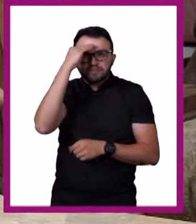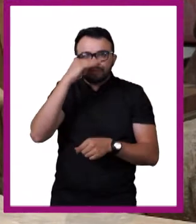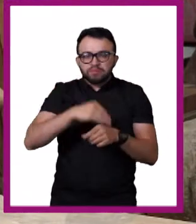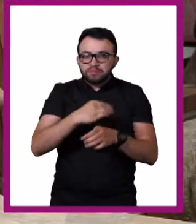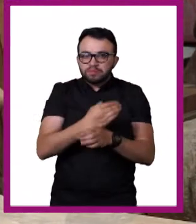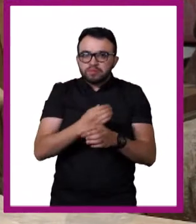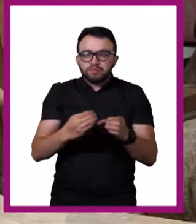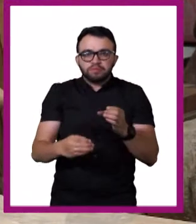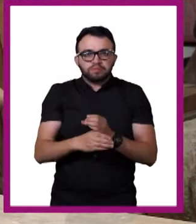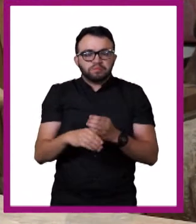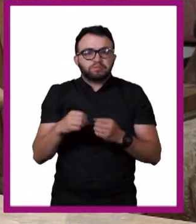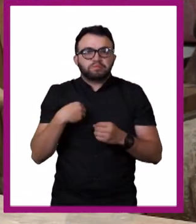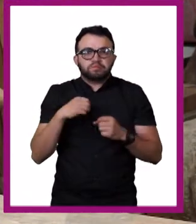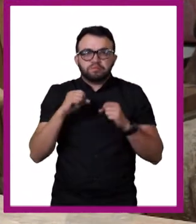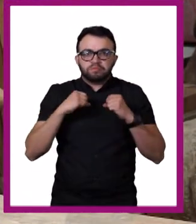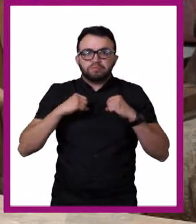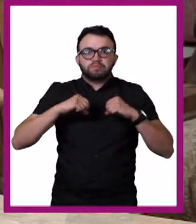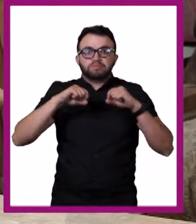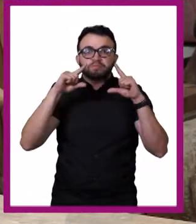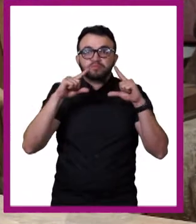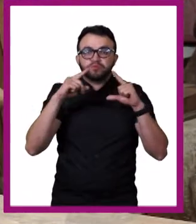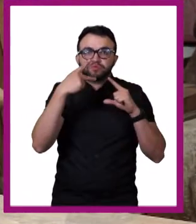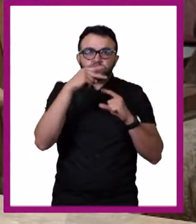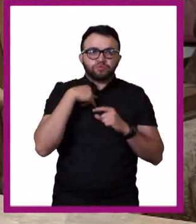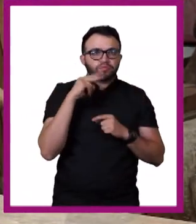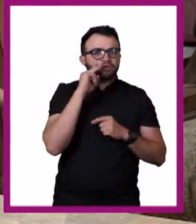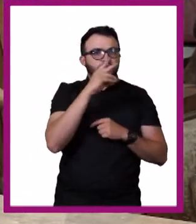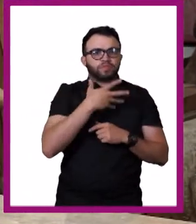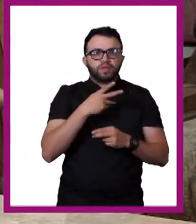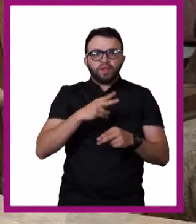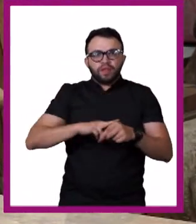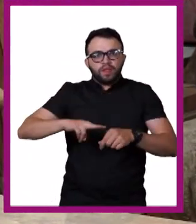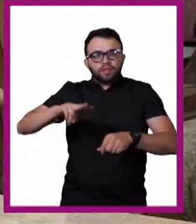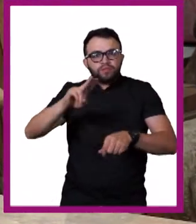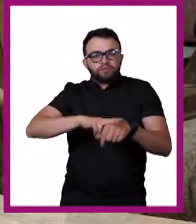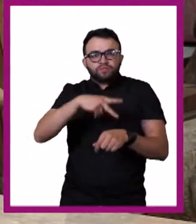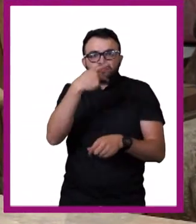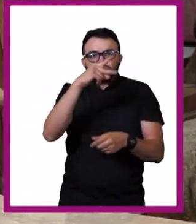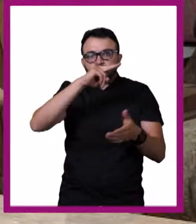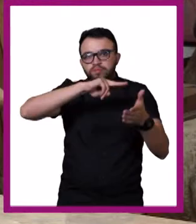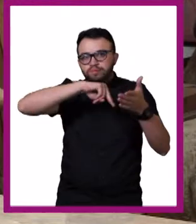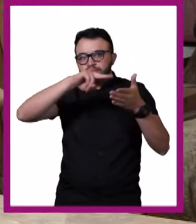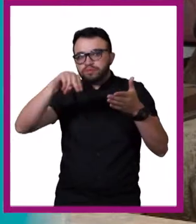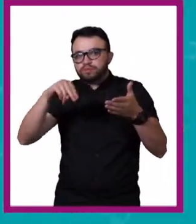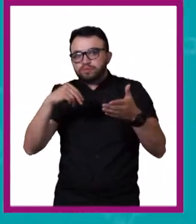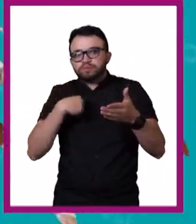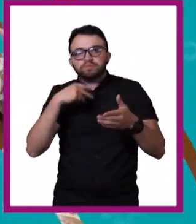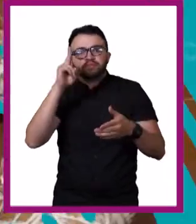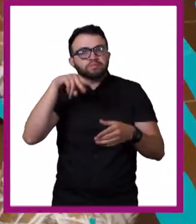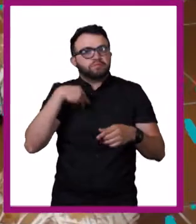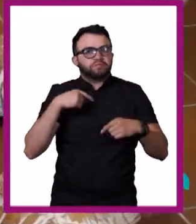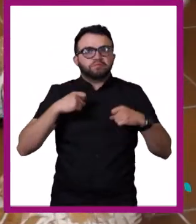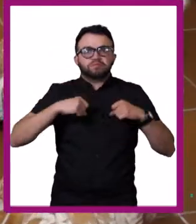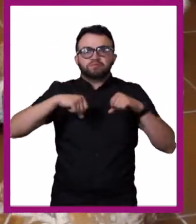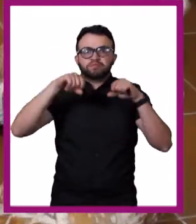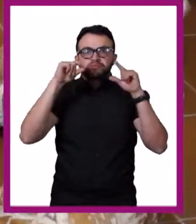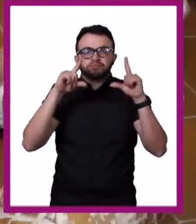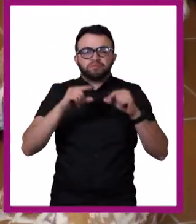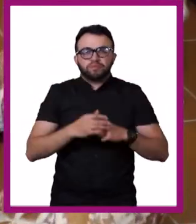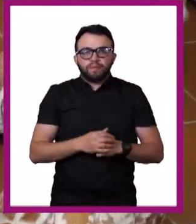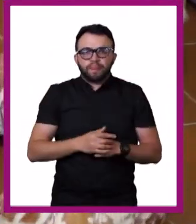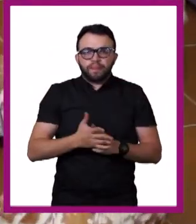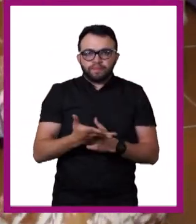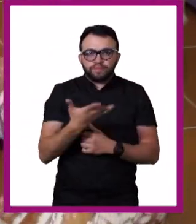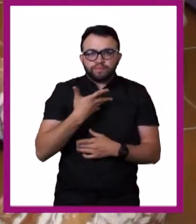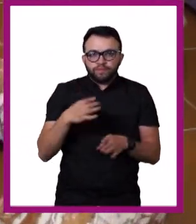Tiene algo tan natural en su pintura que es impresionante. ¿Tuviste un entrenamiento académico en